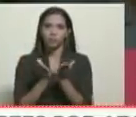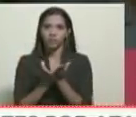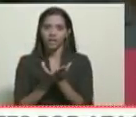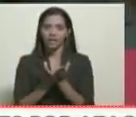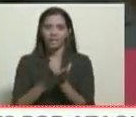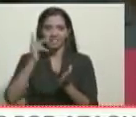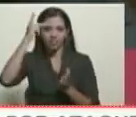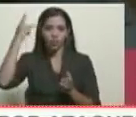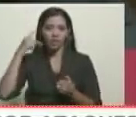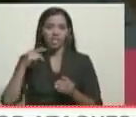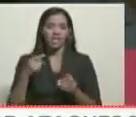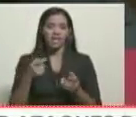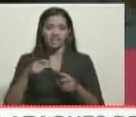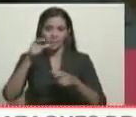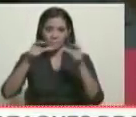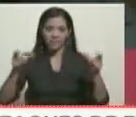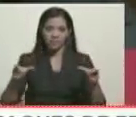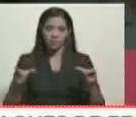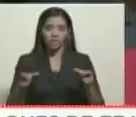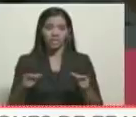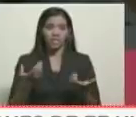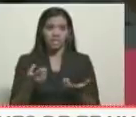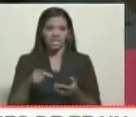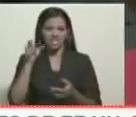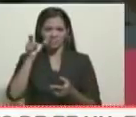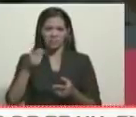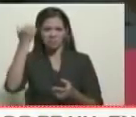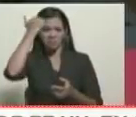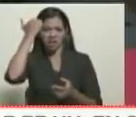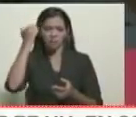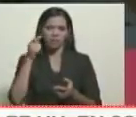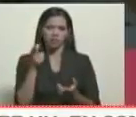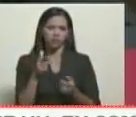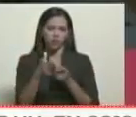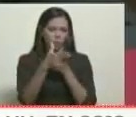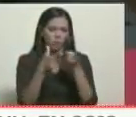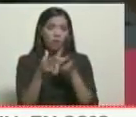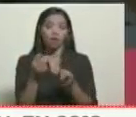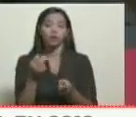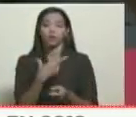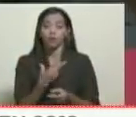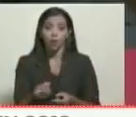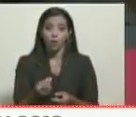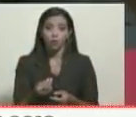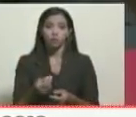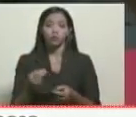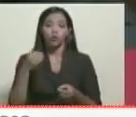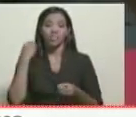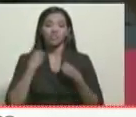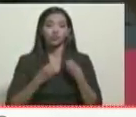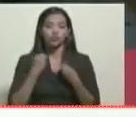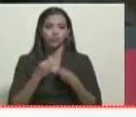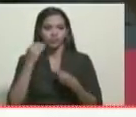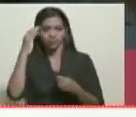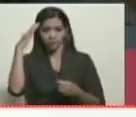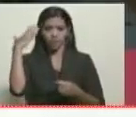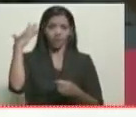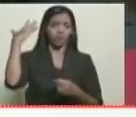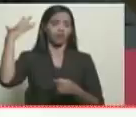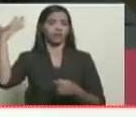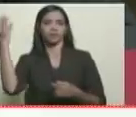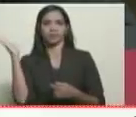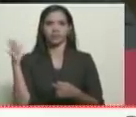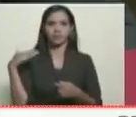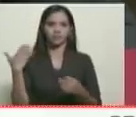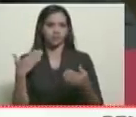de masa, ¿no? Los psicópatas, alguna gente piensa, no, esos son los jampones, los pranes, no. Son los que sufren delirios de grandeza,